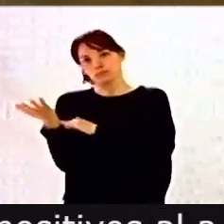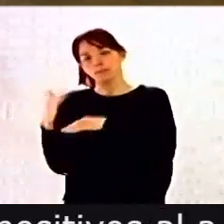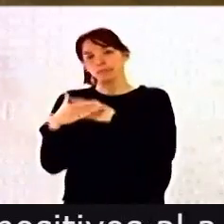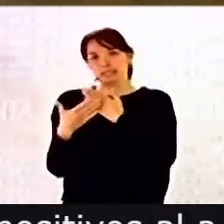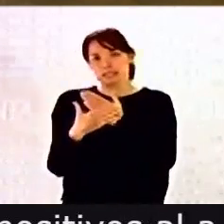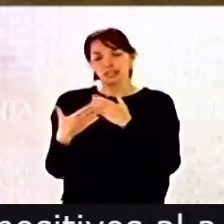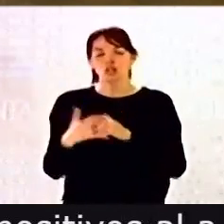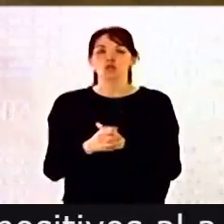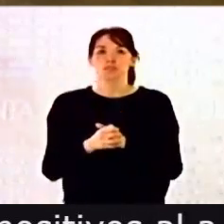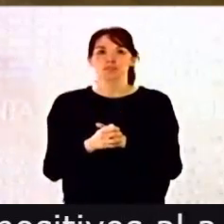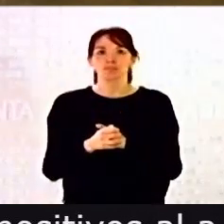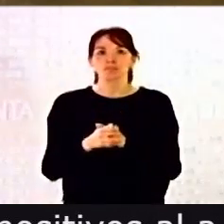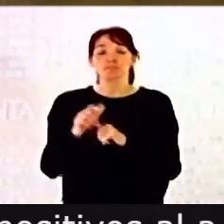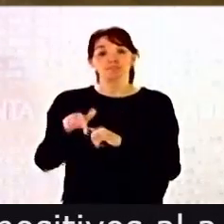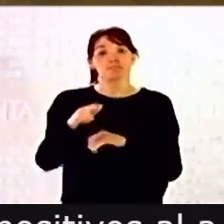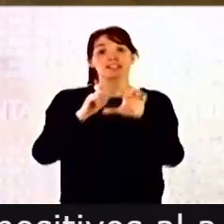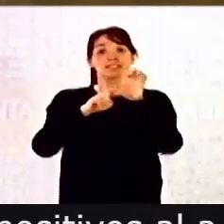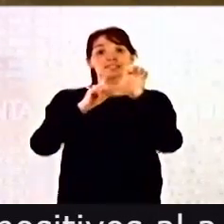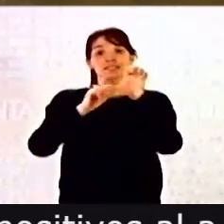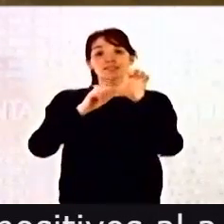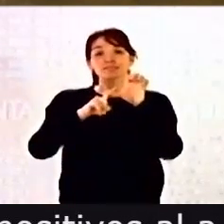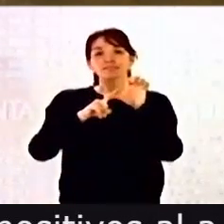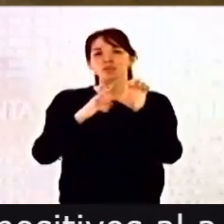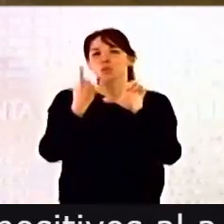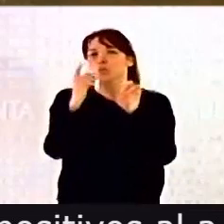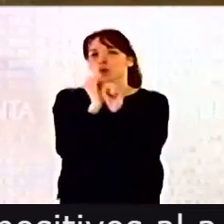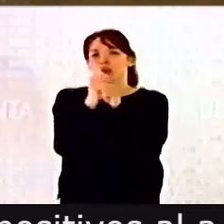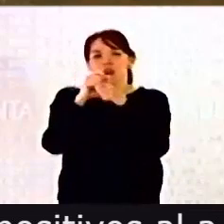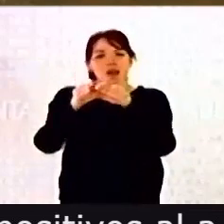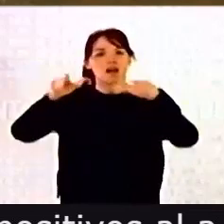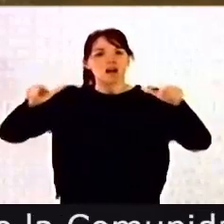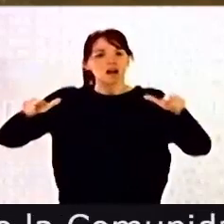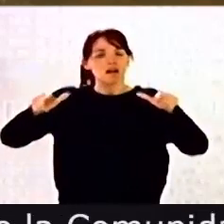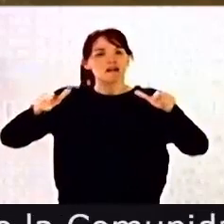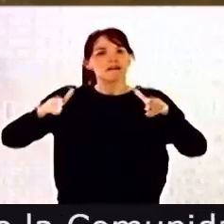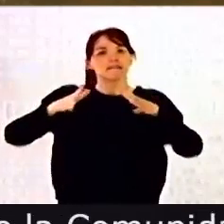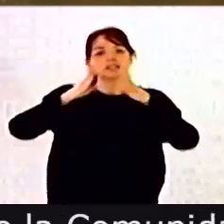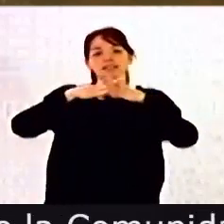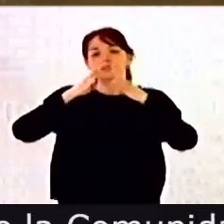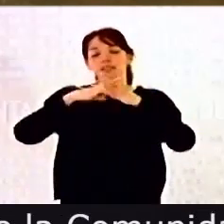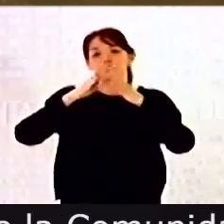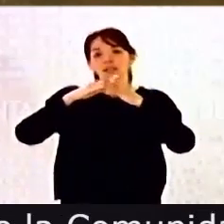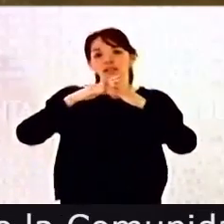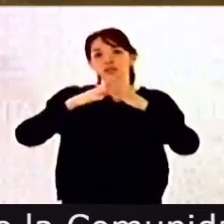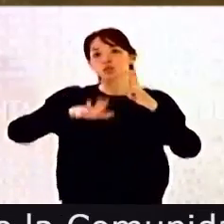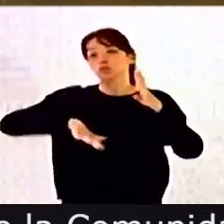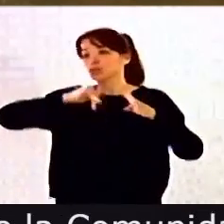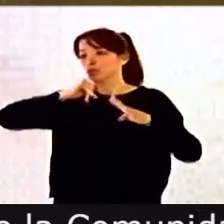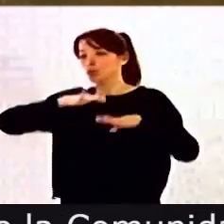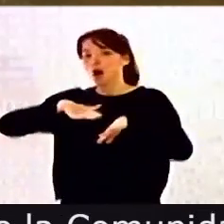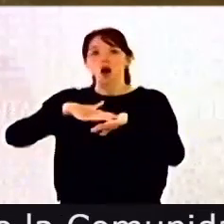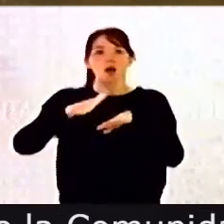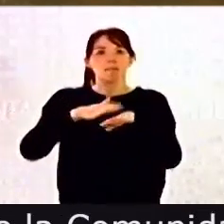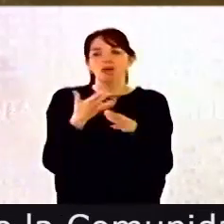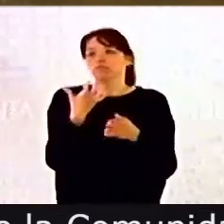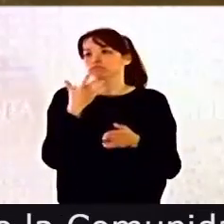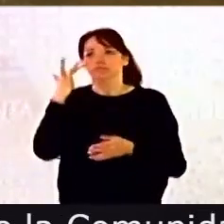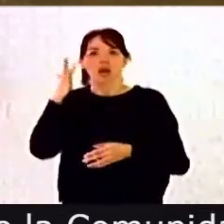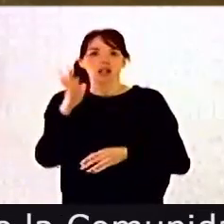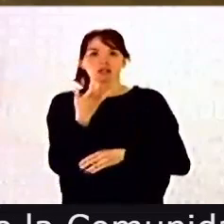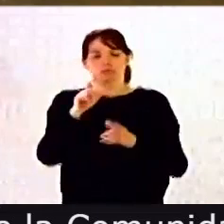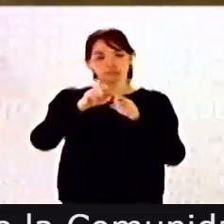de la Comunidad Autónoma de Extremadura no hay ningún gran laboratorio con las instalaciones suficientes privadas